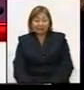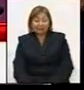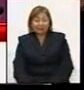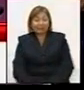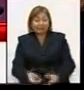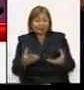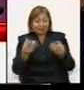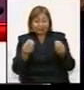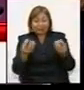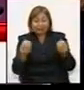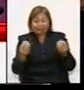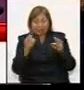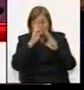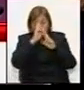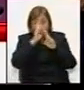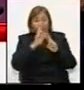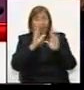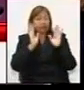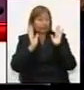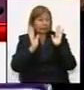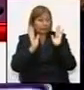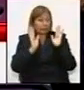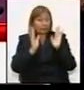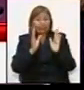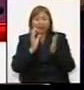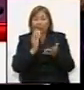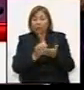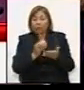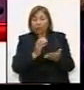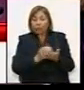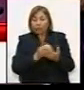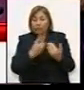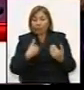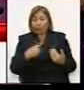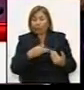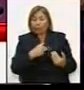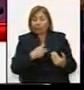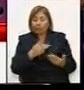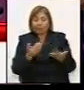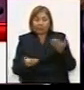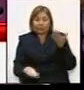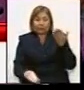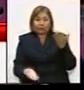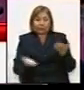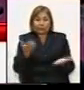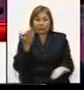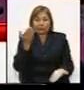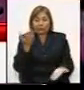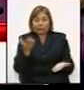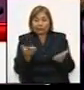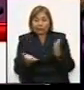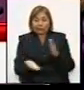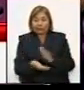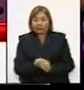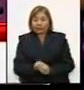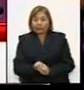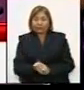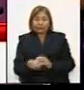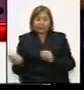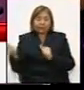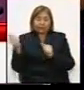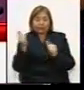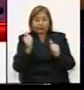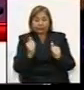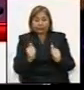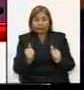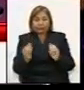mayoritaria, la que se le tiene que respetar, pero casualmente, constitucionalmente hemos hecho este balance, este equilibrio de poderes en